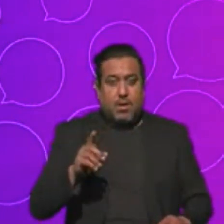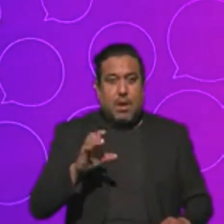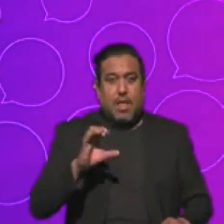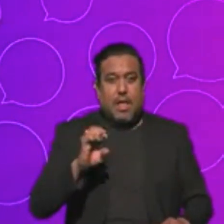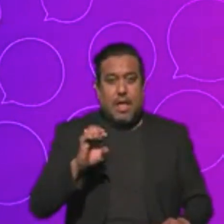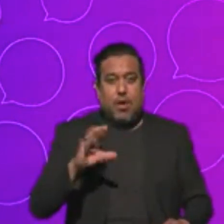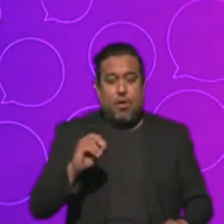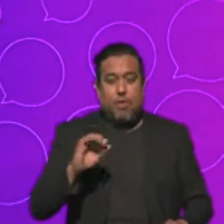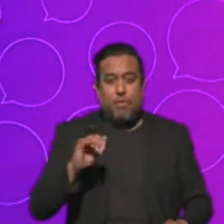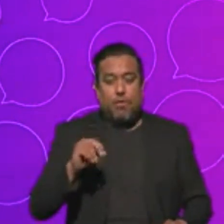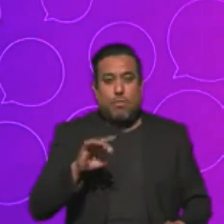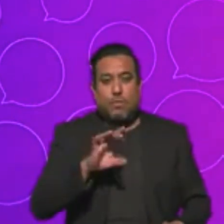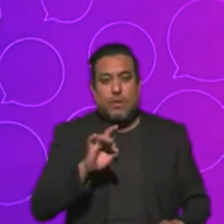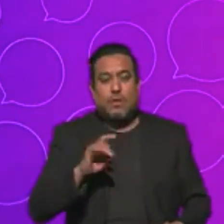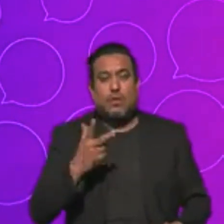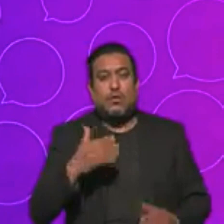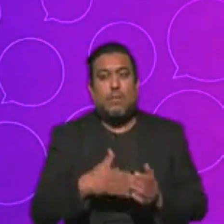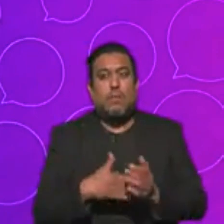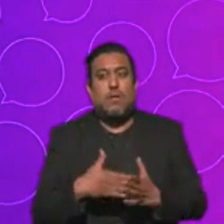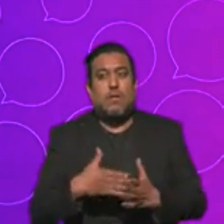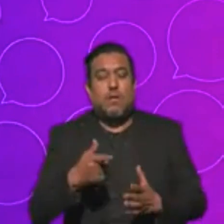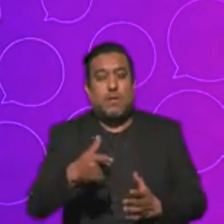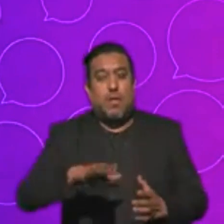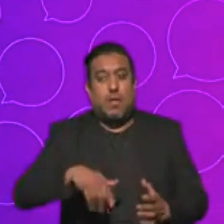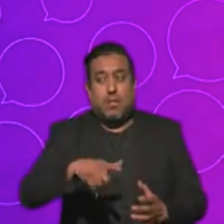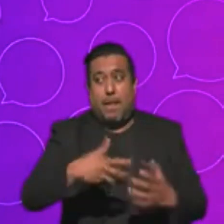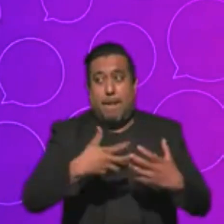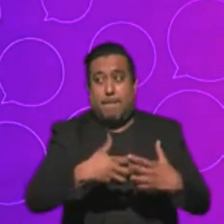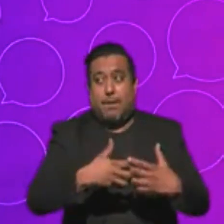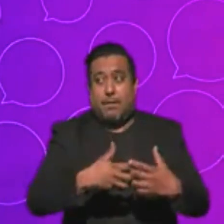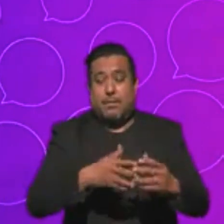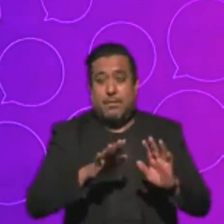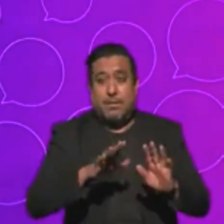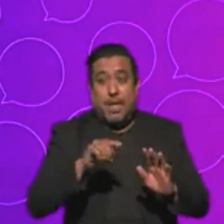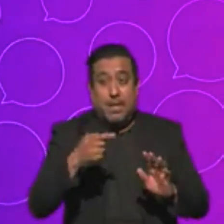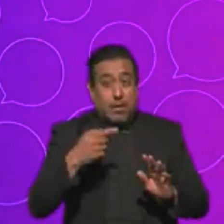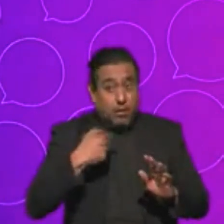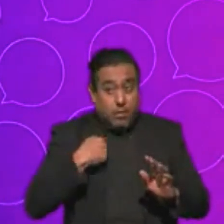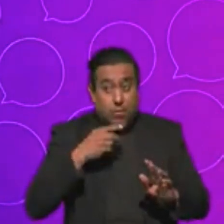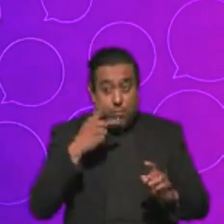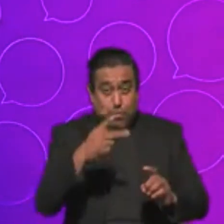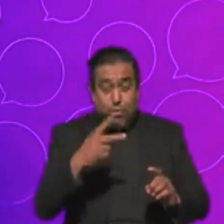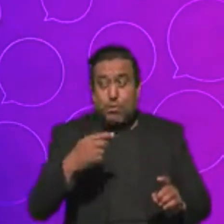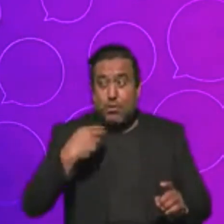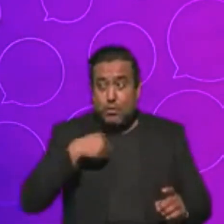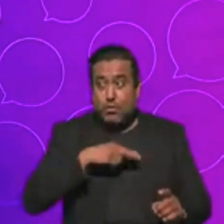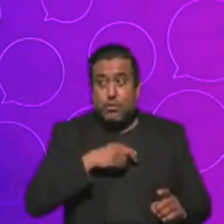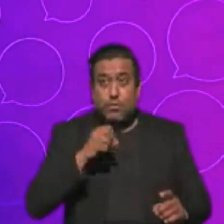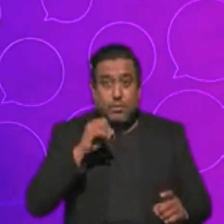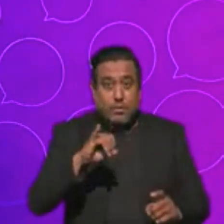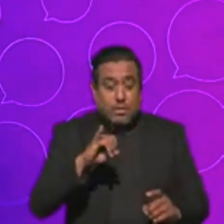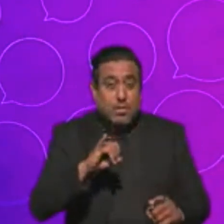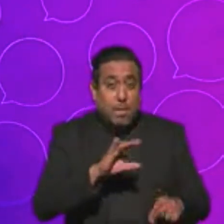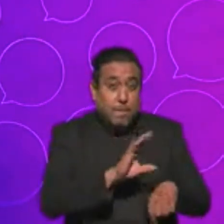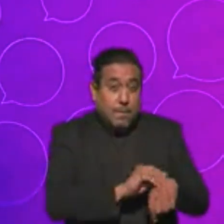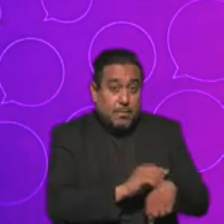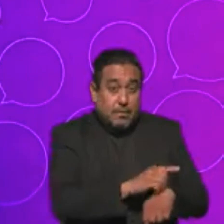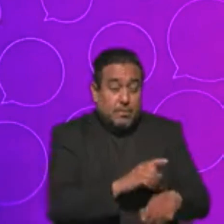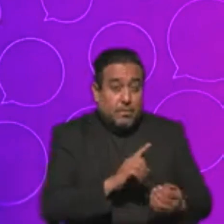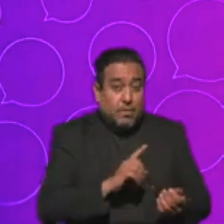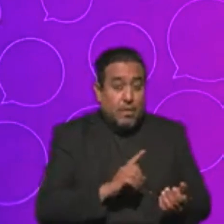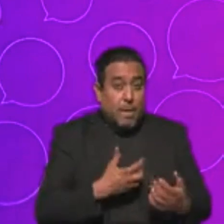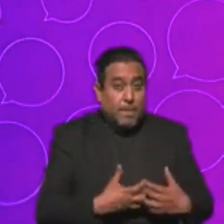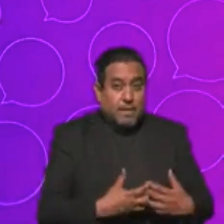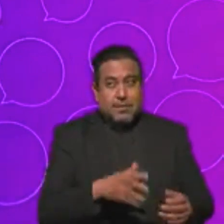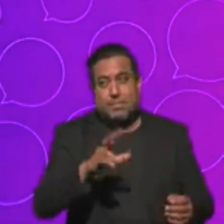830,000 pes que le perdonaron también si est hubieras una empresa suya no se los hubiera perdonado y nosotros los celayenses sí le tenemos que perdonar las cosas a quien lo